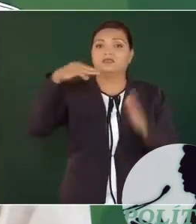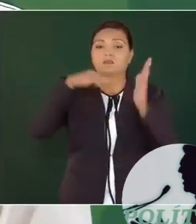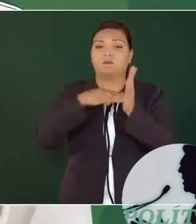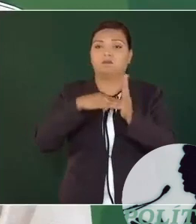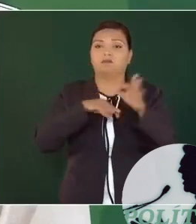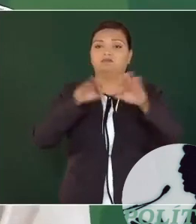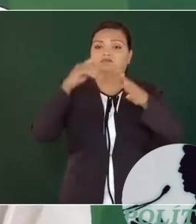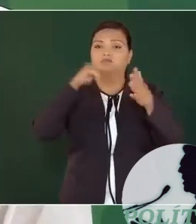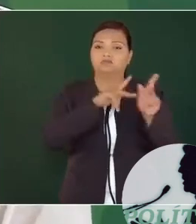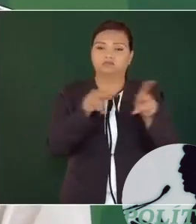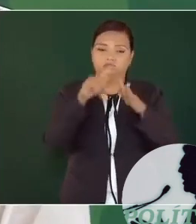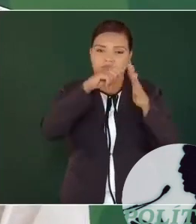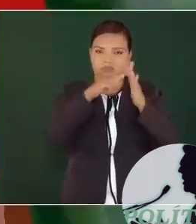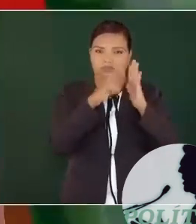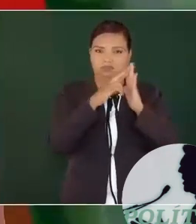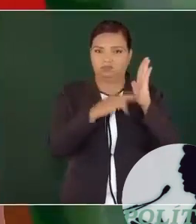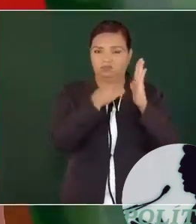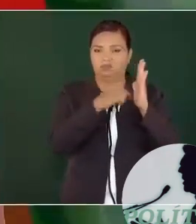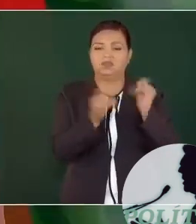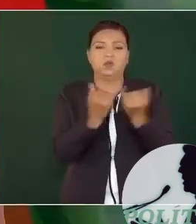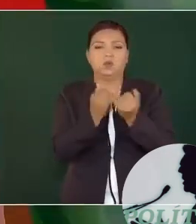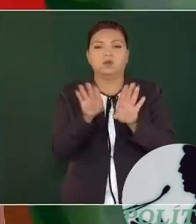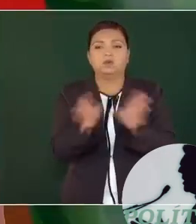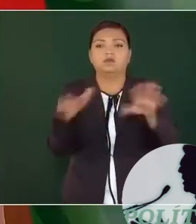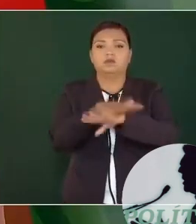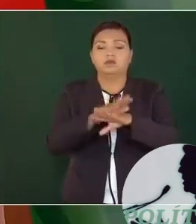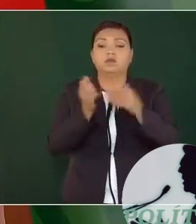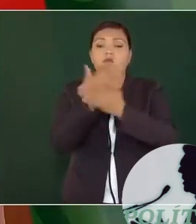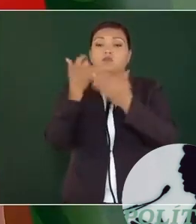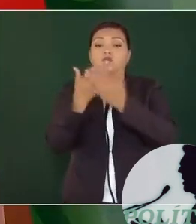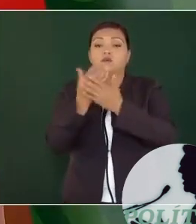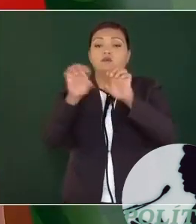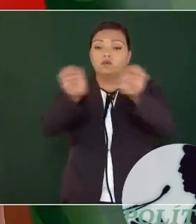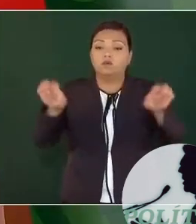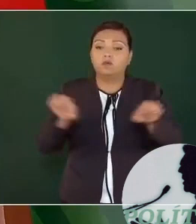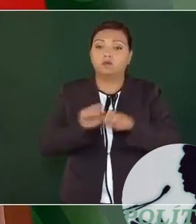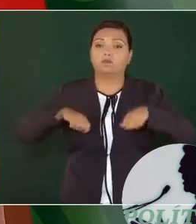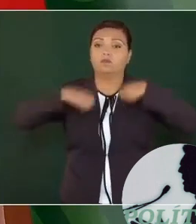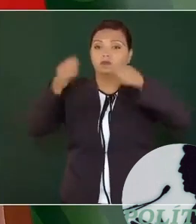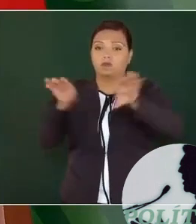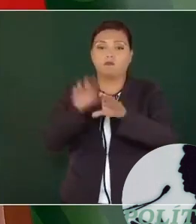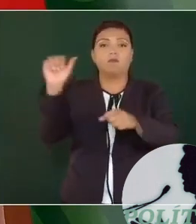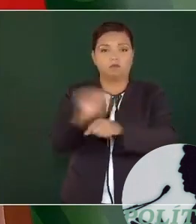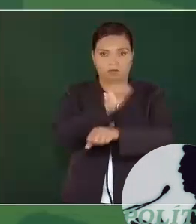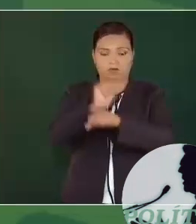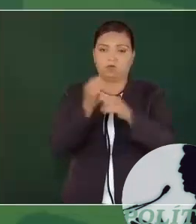acciones, apoyado con la actualización progresiva del equipamiento como nuestro parque